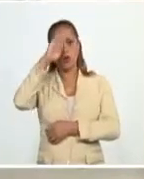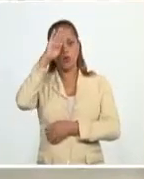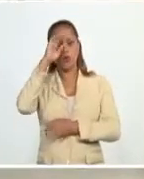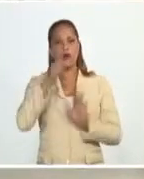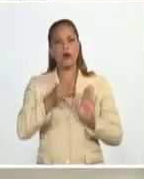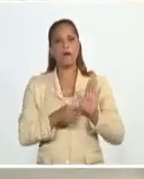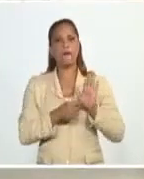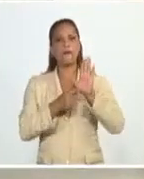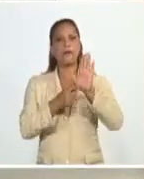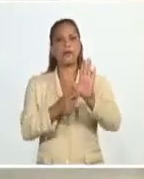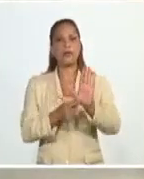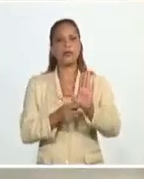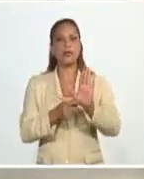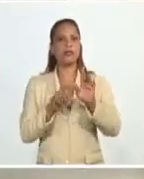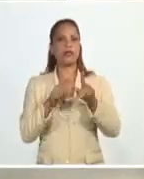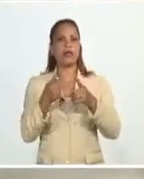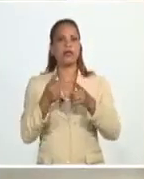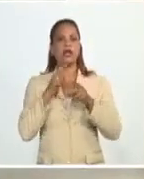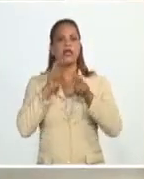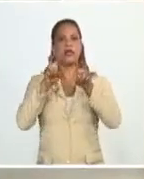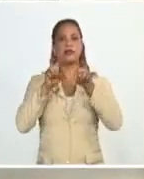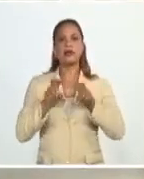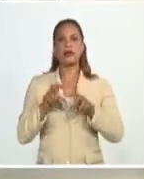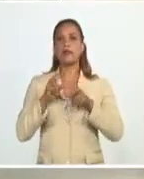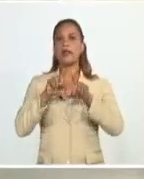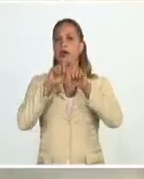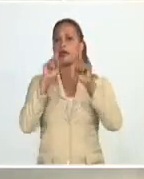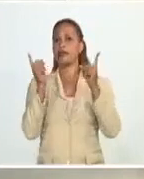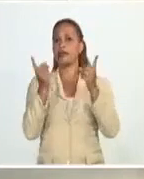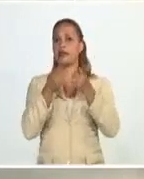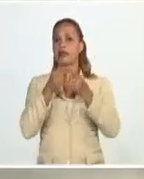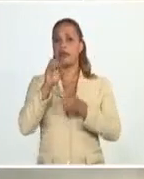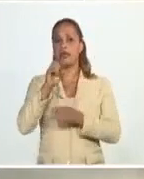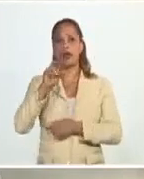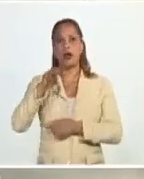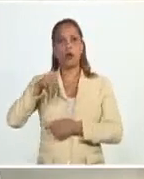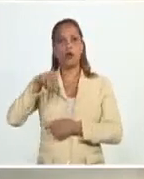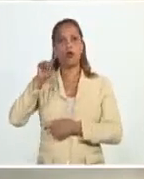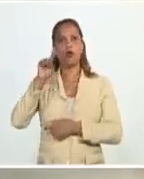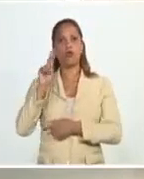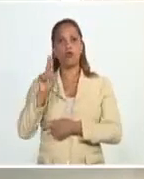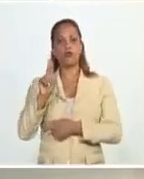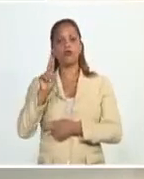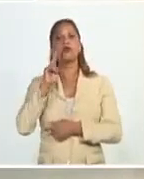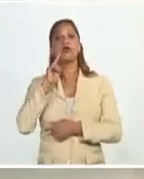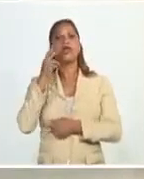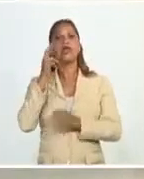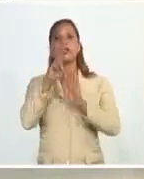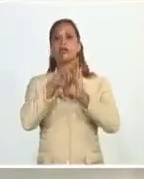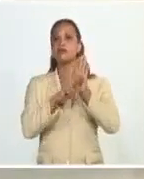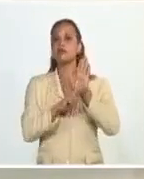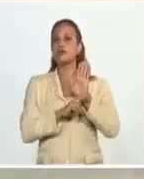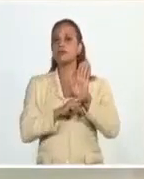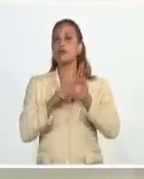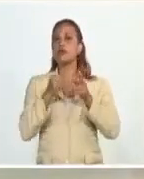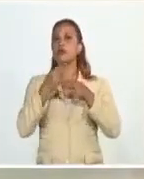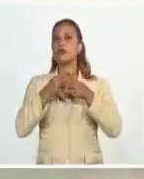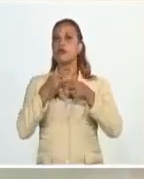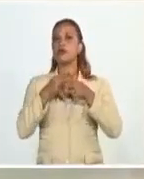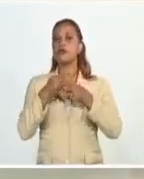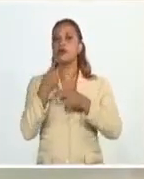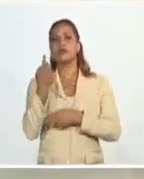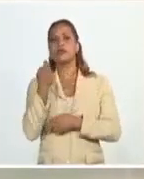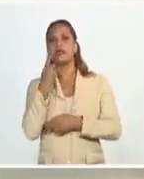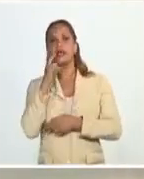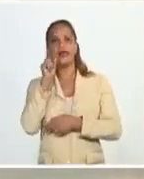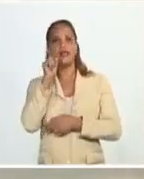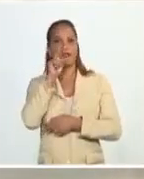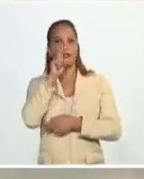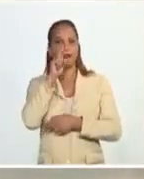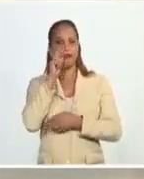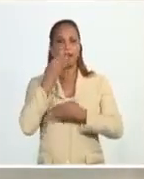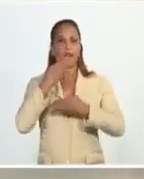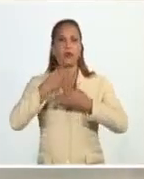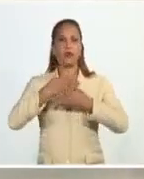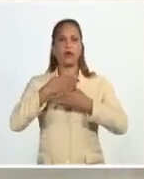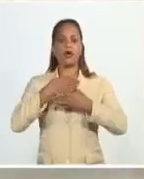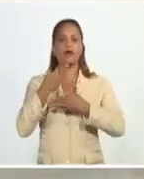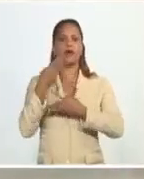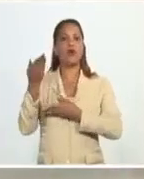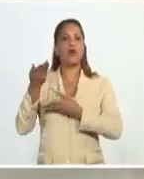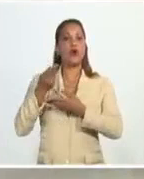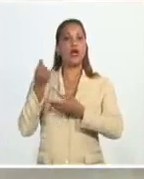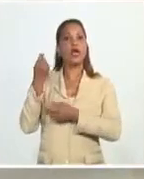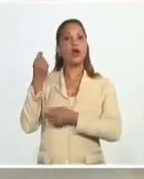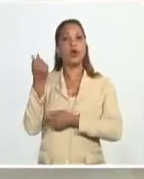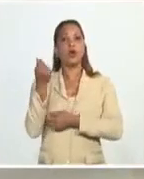29ª ocasión ante la Asamblea General de las Naciones Unidas la resolución titulada Necesidad de poner fin al bloqueo económico, comercial y